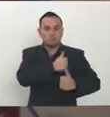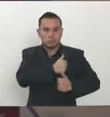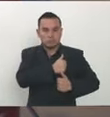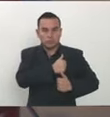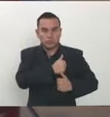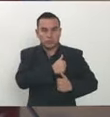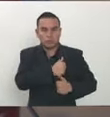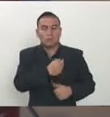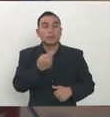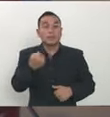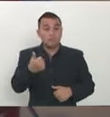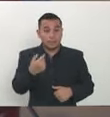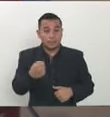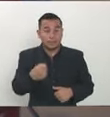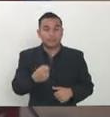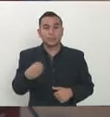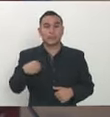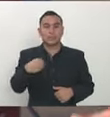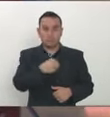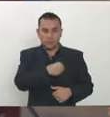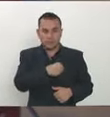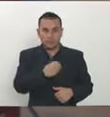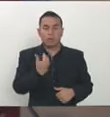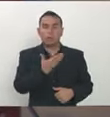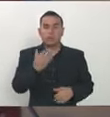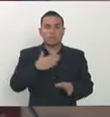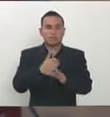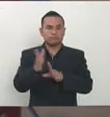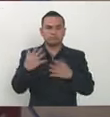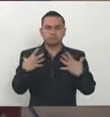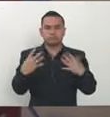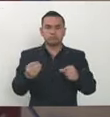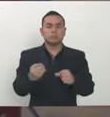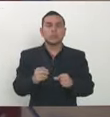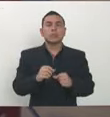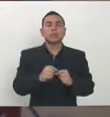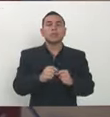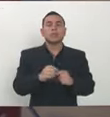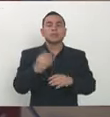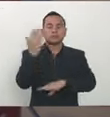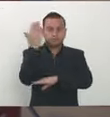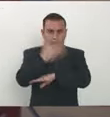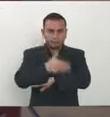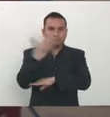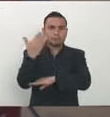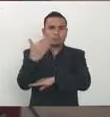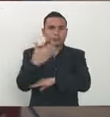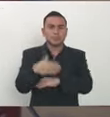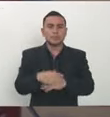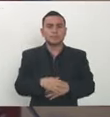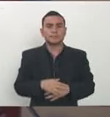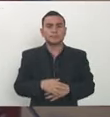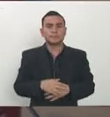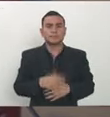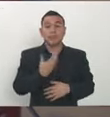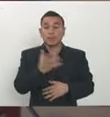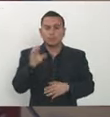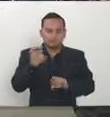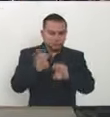los médicos, los enfermeros, los trabajadores de la salud, los de migración, los de aduanas, los que están